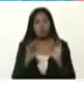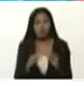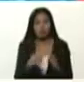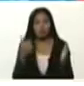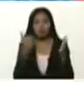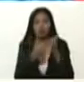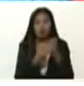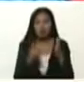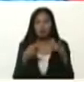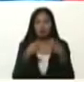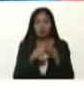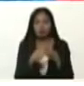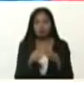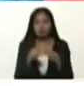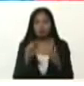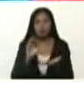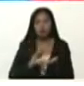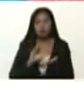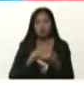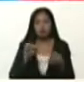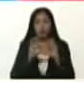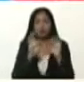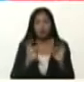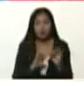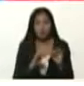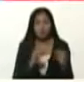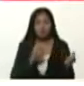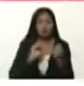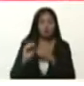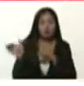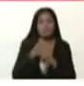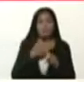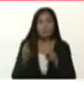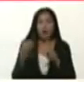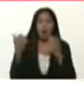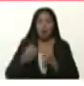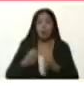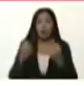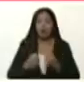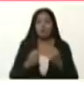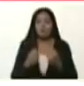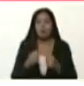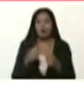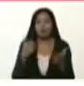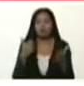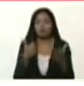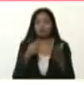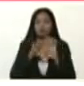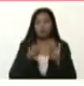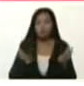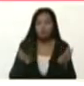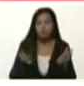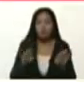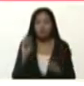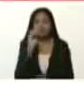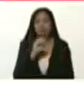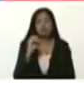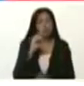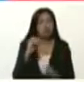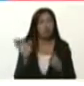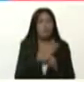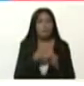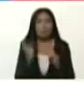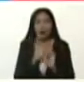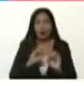vacunar las ciudades contra la violencia y las guarimbas, vacunarlas, cero violencia, cero